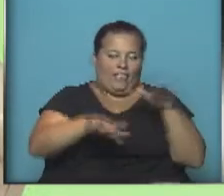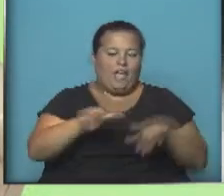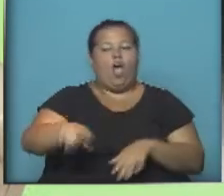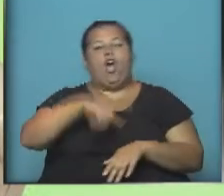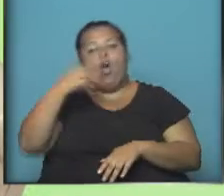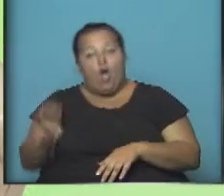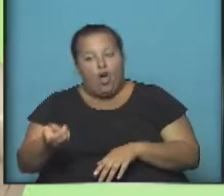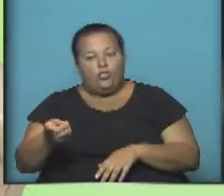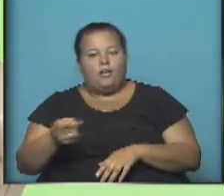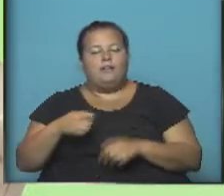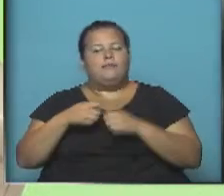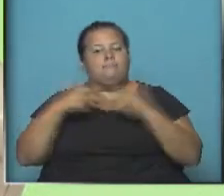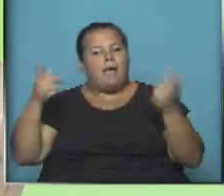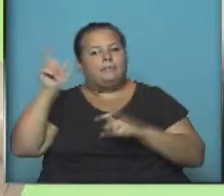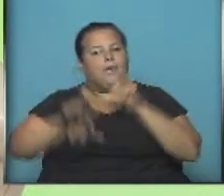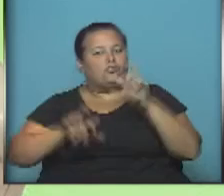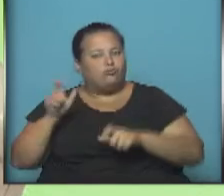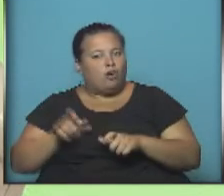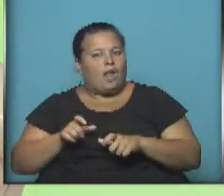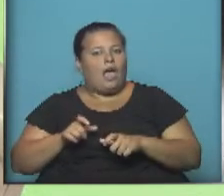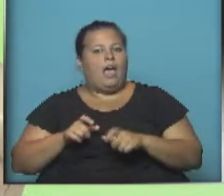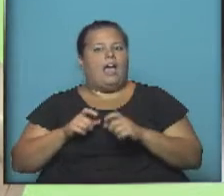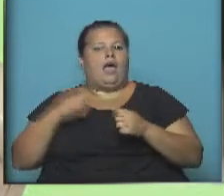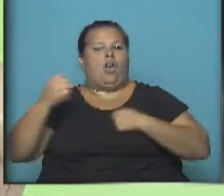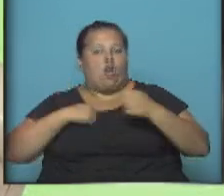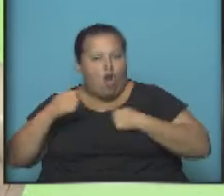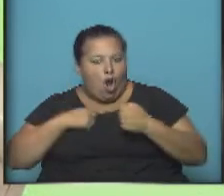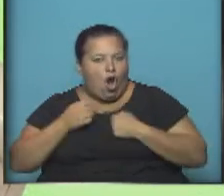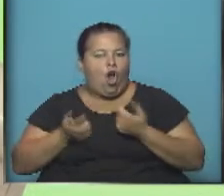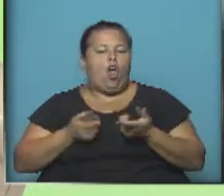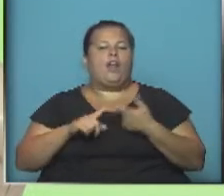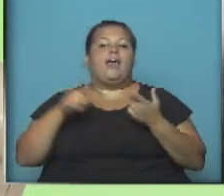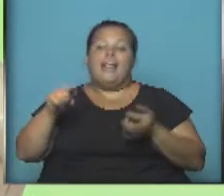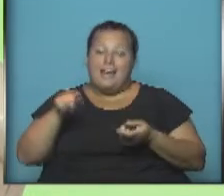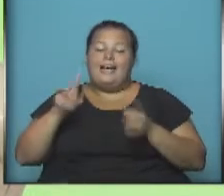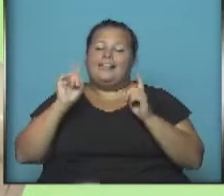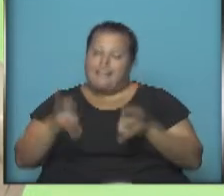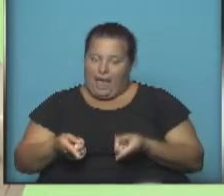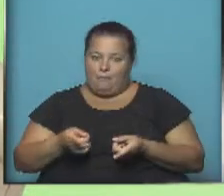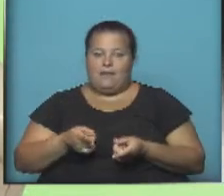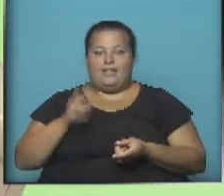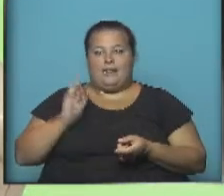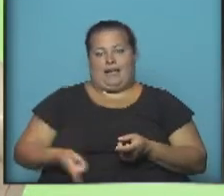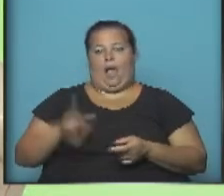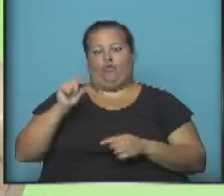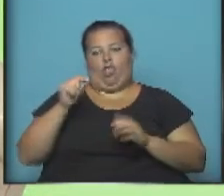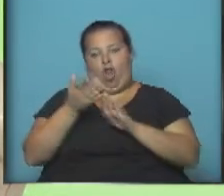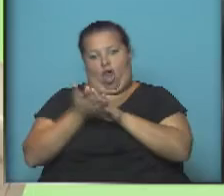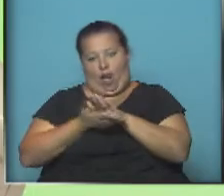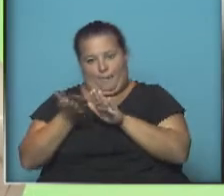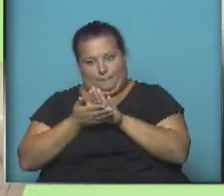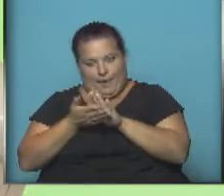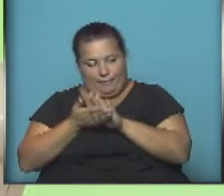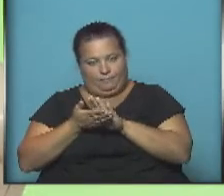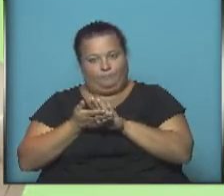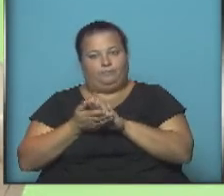es, cada vez más gente realiza running, sale a correr. Y bueno, y eso también es causa de dolores en la planta del pie.